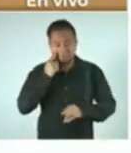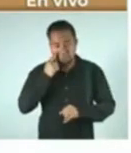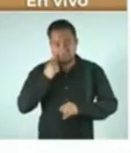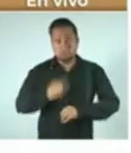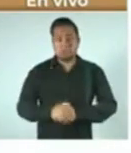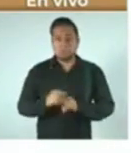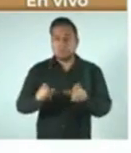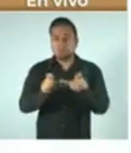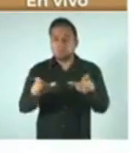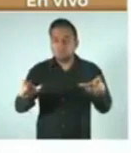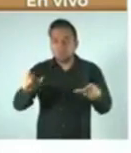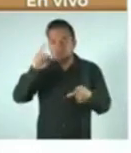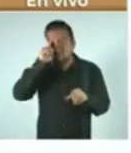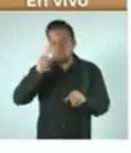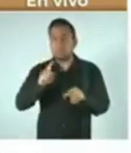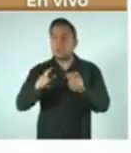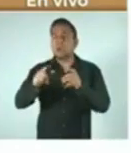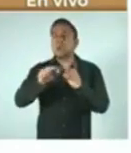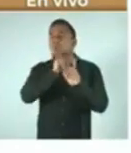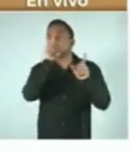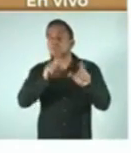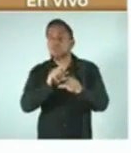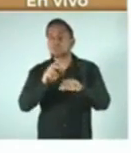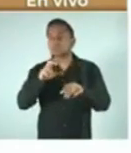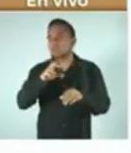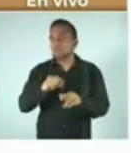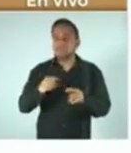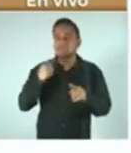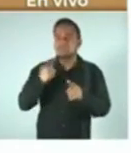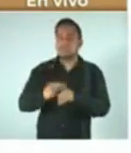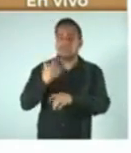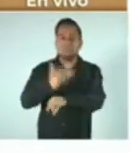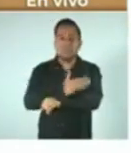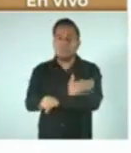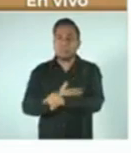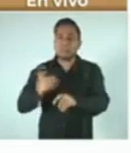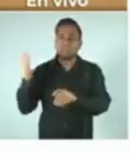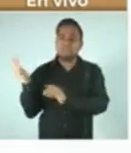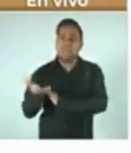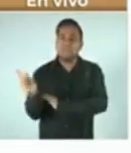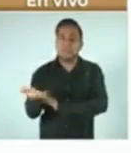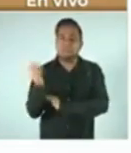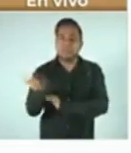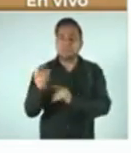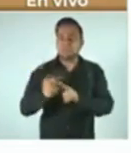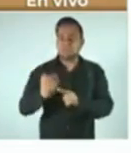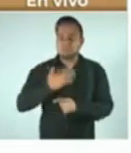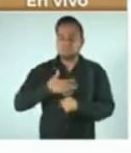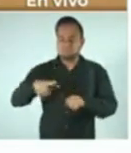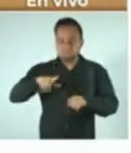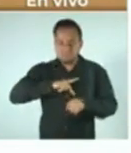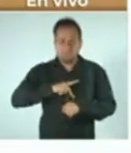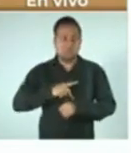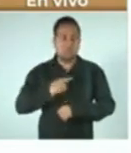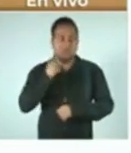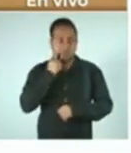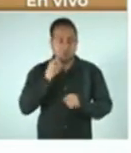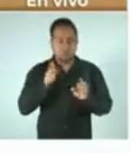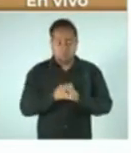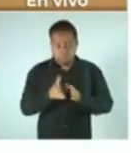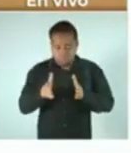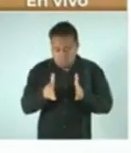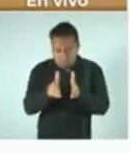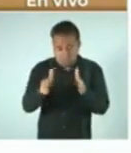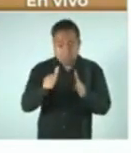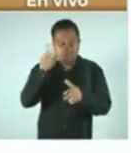reserva natural protegida para que nadie se quede con la madera y acaben con los bosques. Miren cómo está la franja de Llano